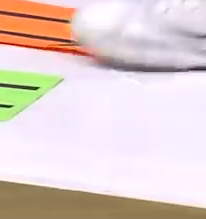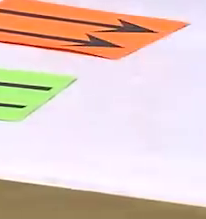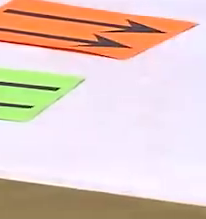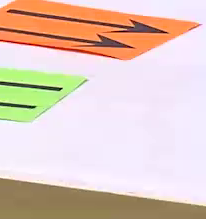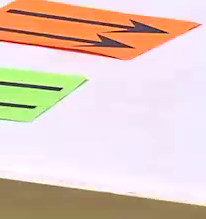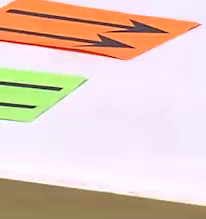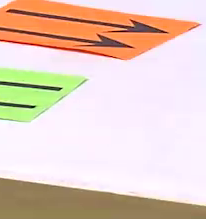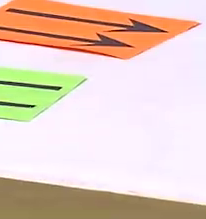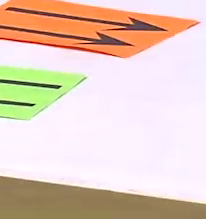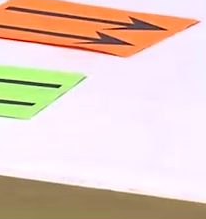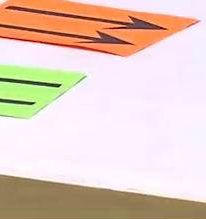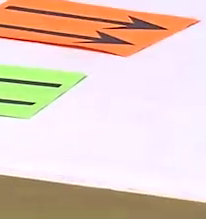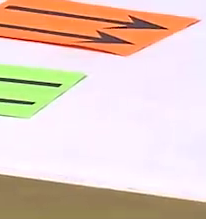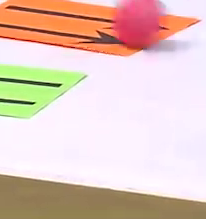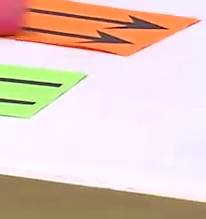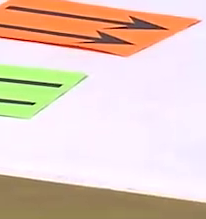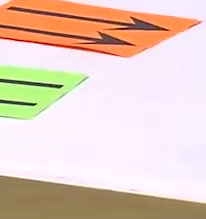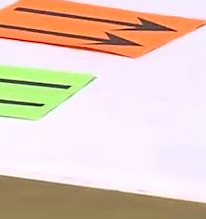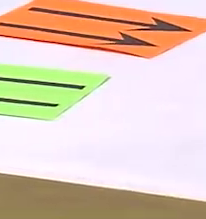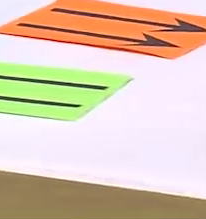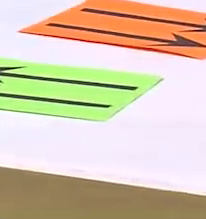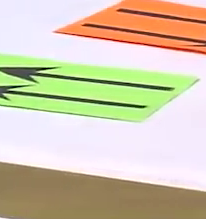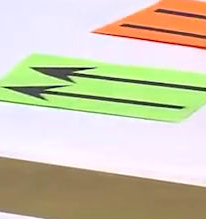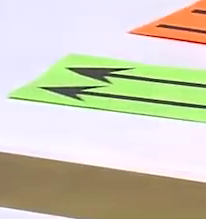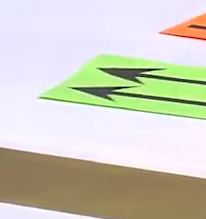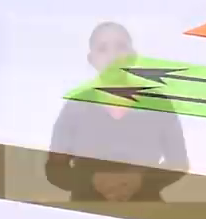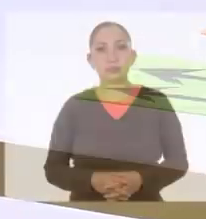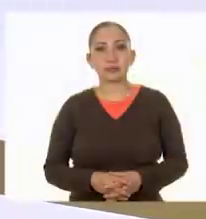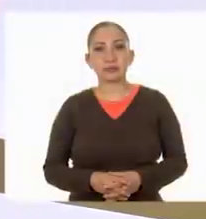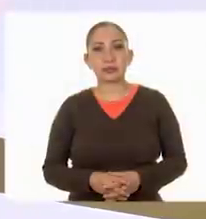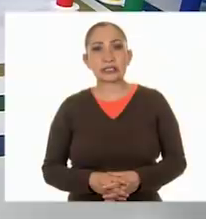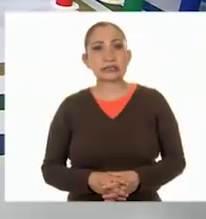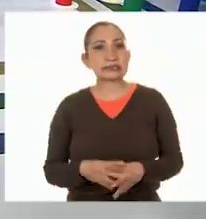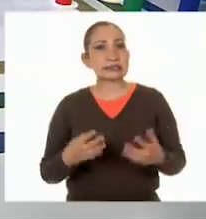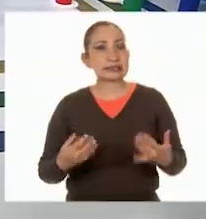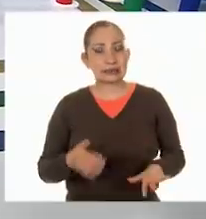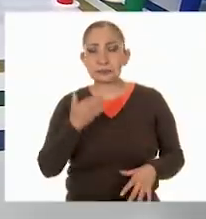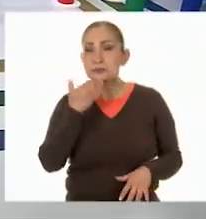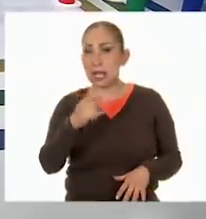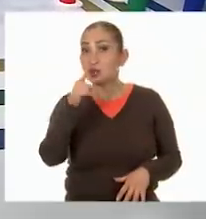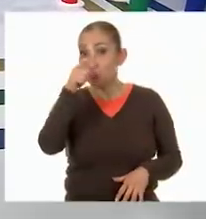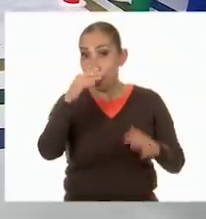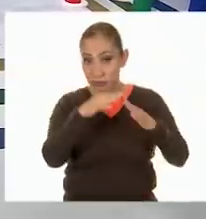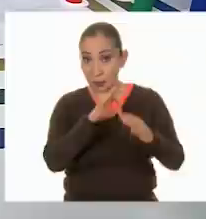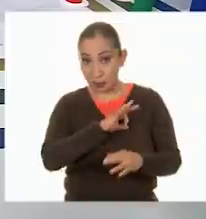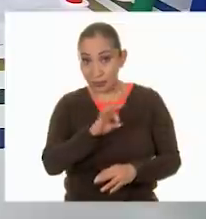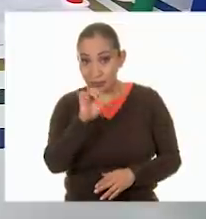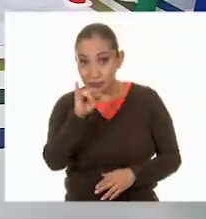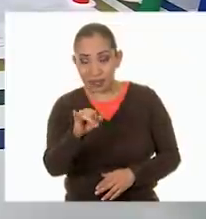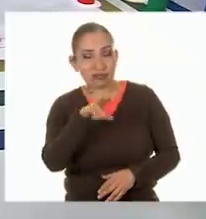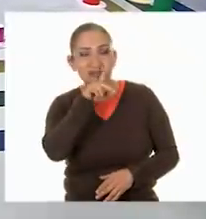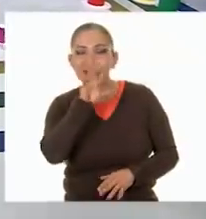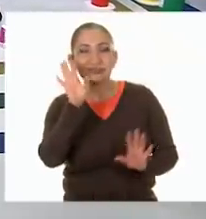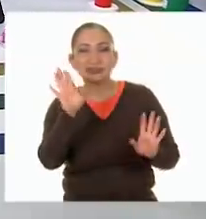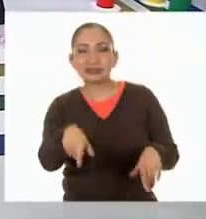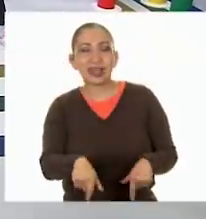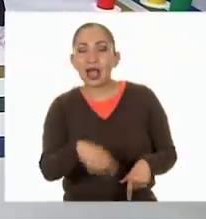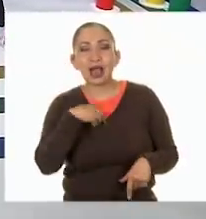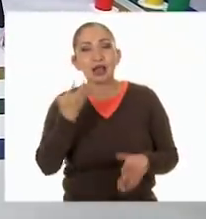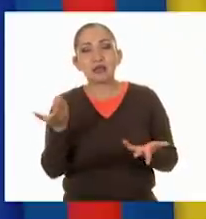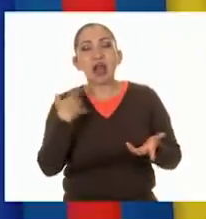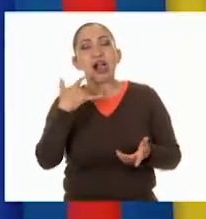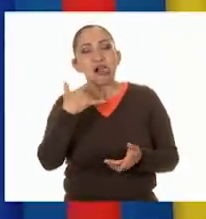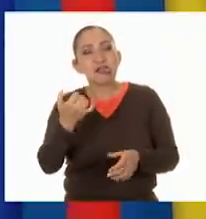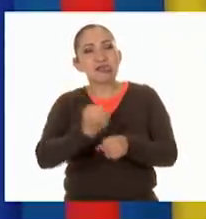10, 9, 8, 7, 6, 5, 4, 3, 2. ¡Uno más! ¡Uno! ¡Tiempo! ¡Ay! Bien, lo lograste en casita. Si no, no te preocupes, tienes toda la tarde